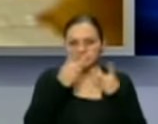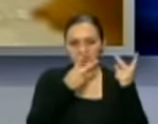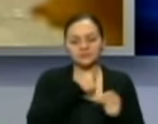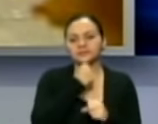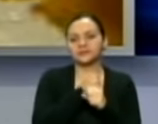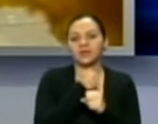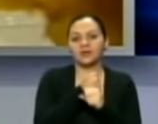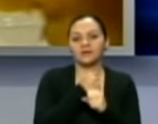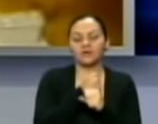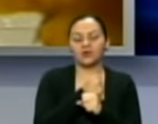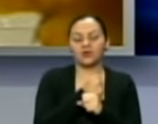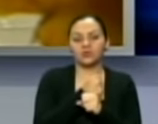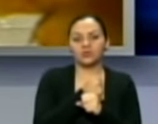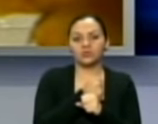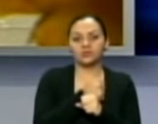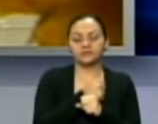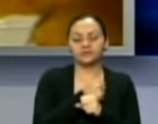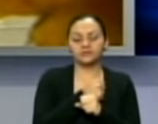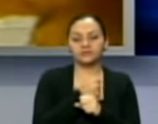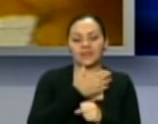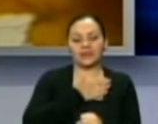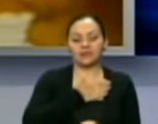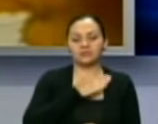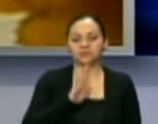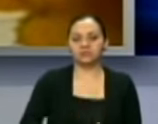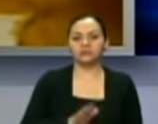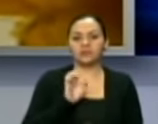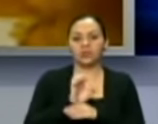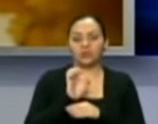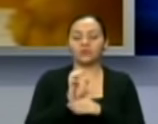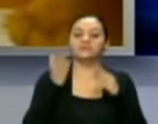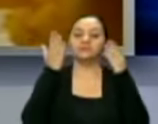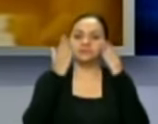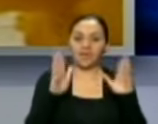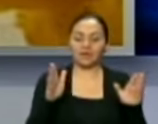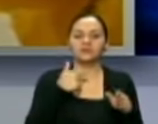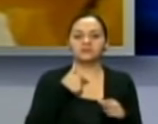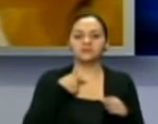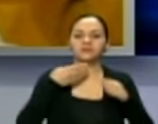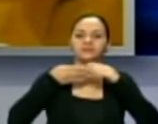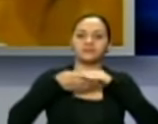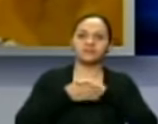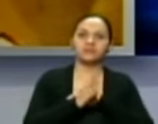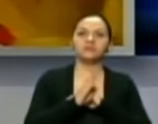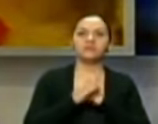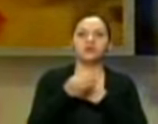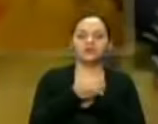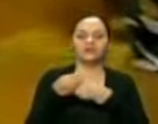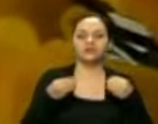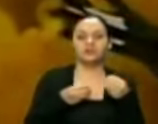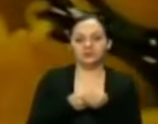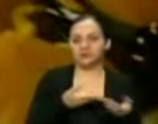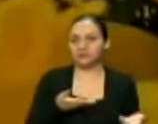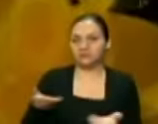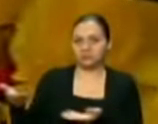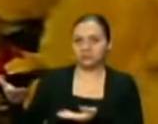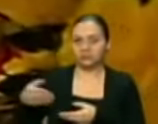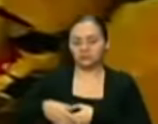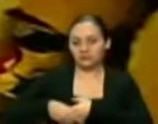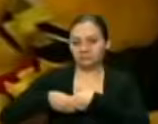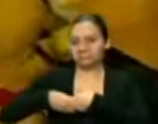la presidenta Dilma Rousseff a nuestro país. Vemos ya que están ingresando al despacho protocolar